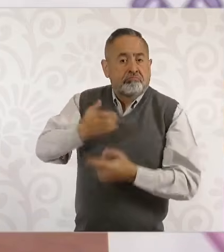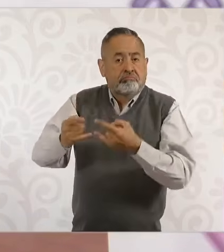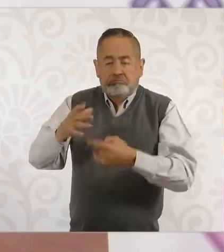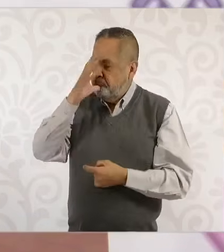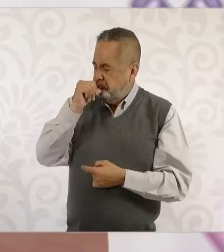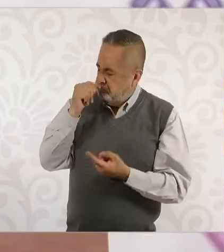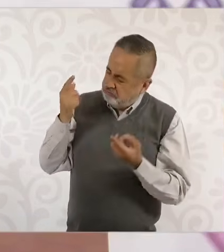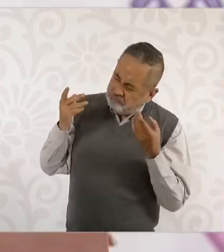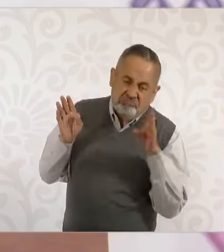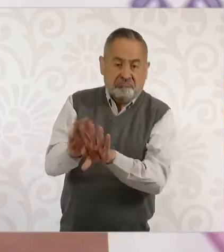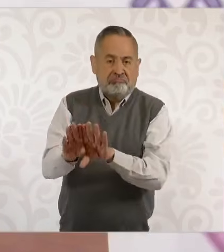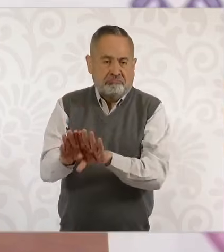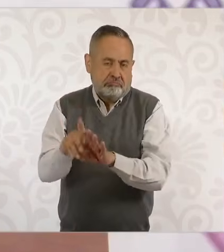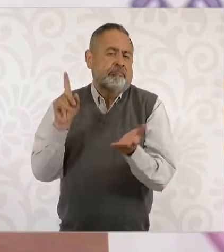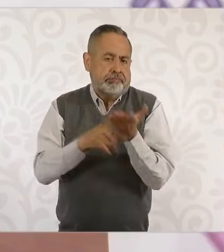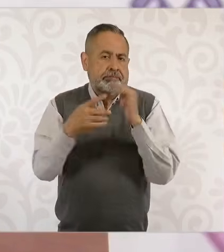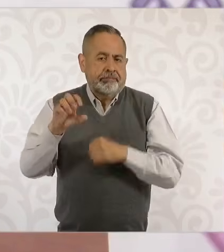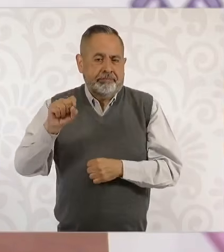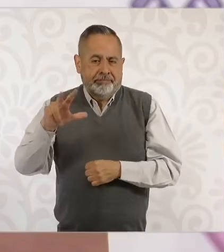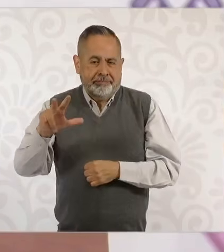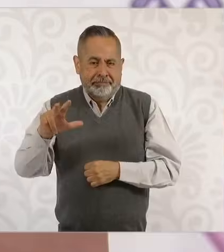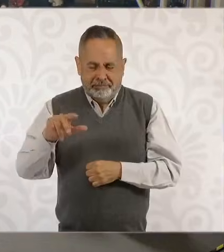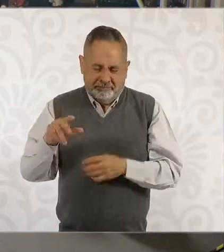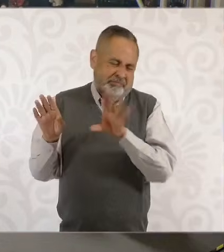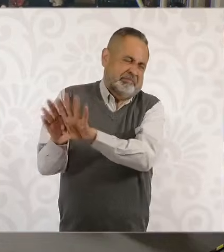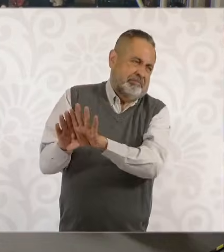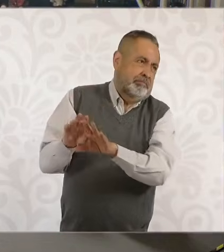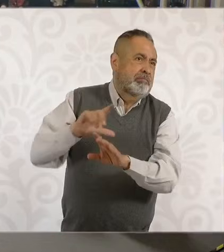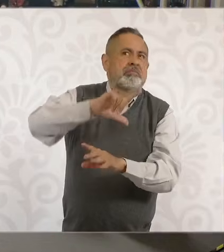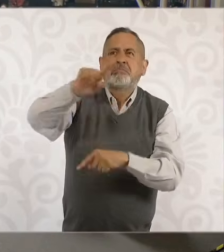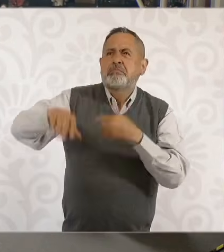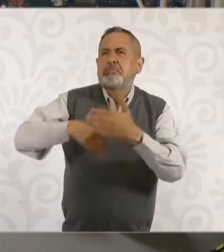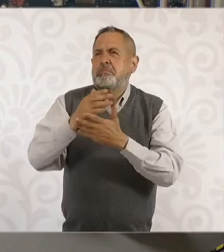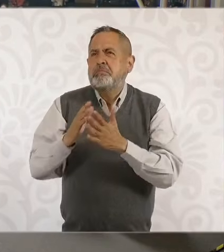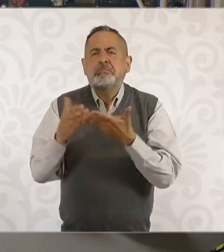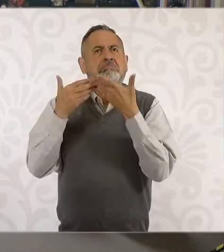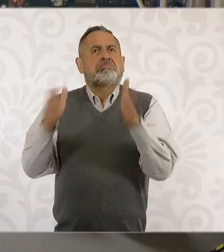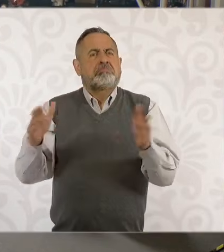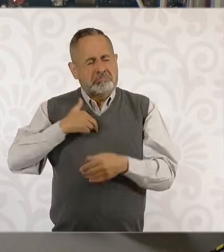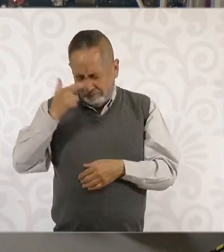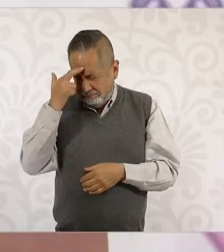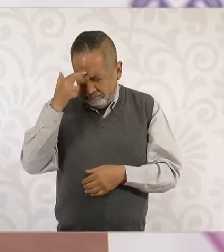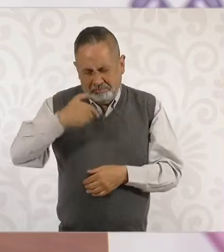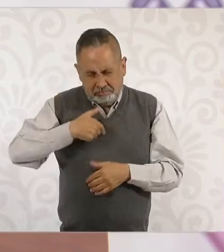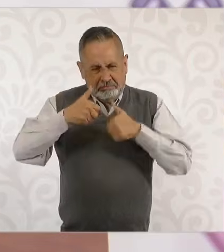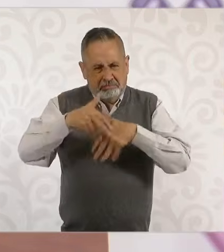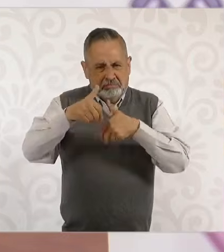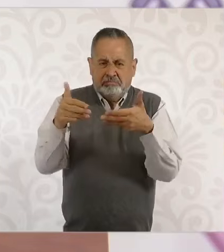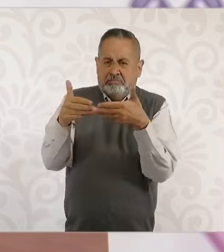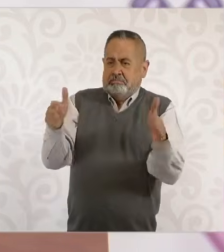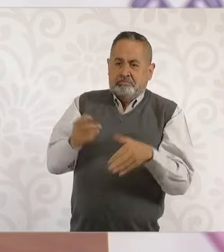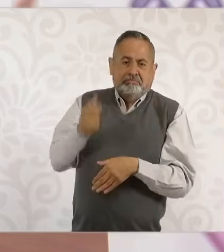pero el Zócalo estaba cerrado. No sé en qué año se habrá abierto, yo participé en aquella manifestación que se abrió